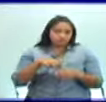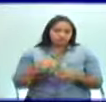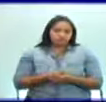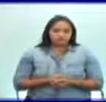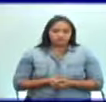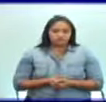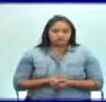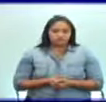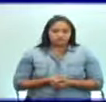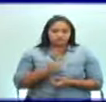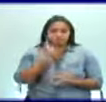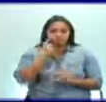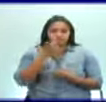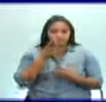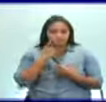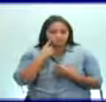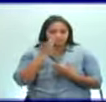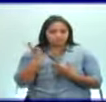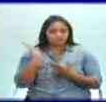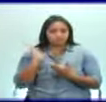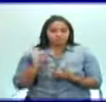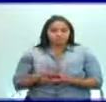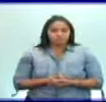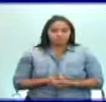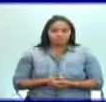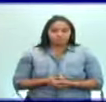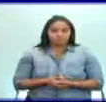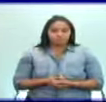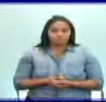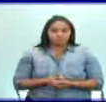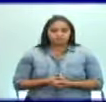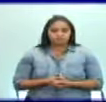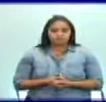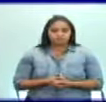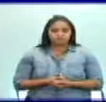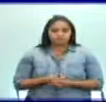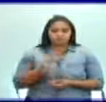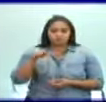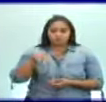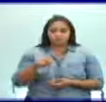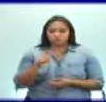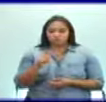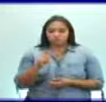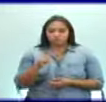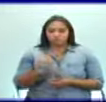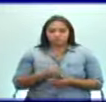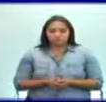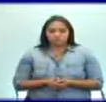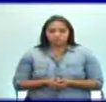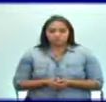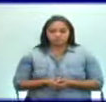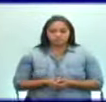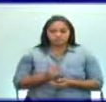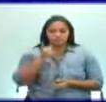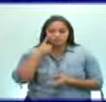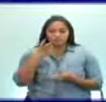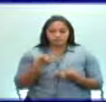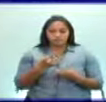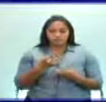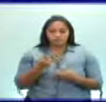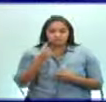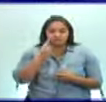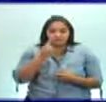exponencial, también mírenlo ahí, Q sub t es igual a C por 0,8 a la t. Y es importante que vean que este contenido